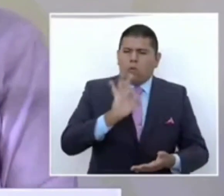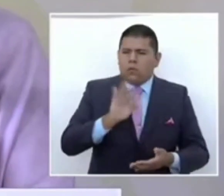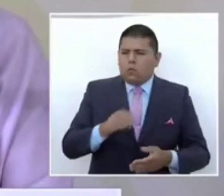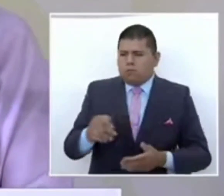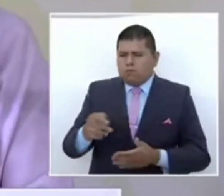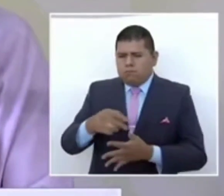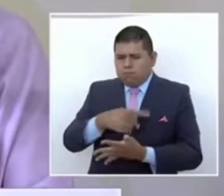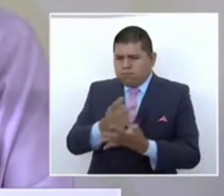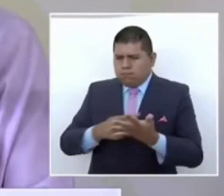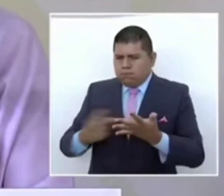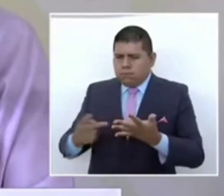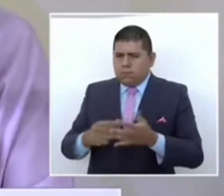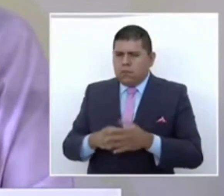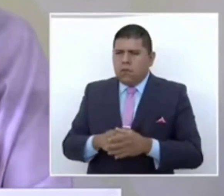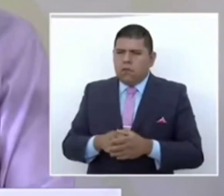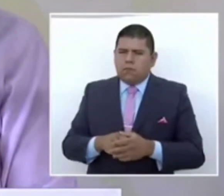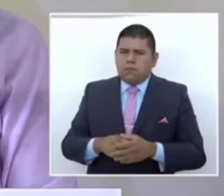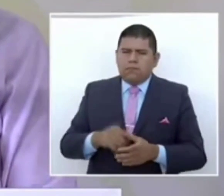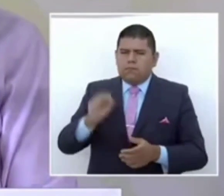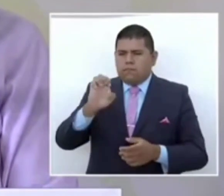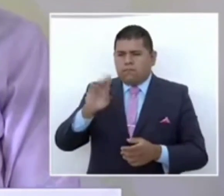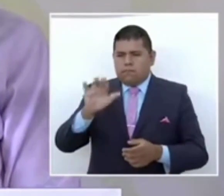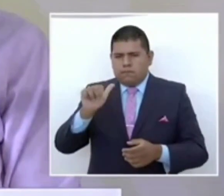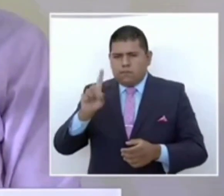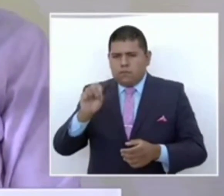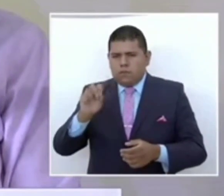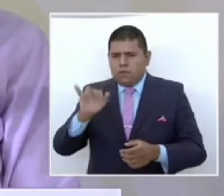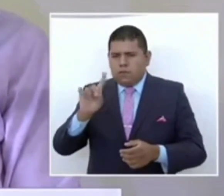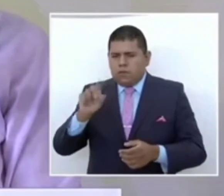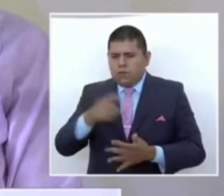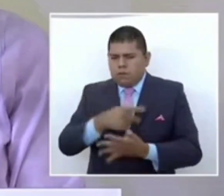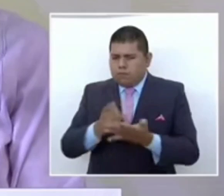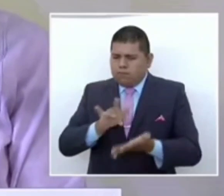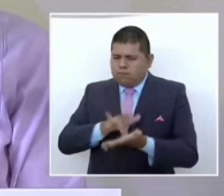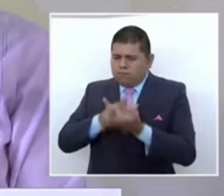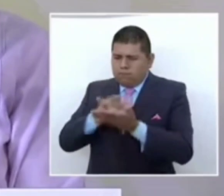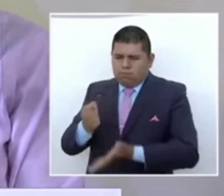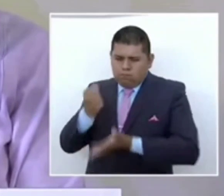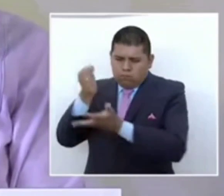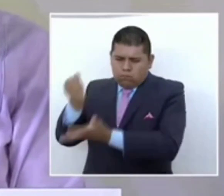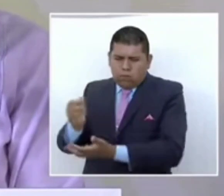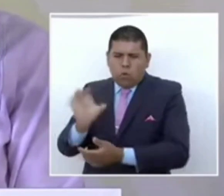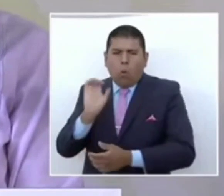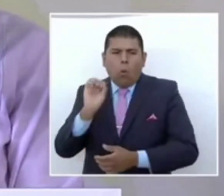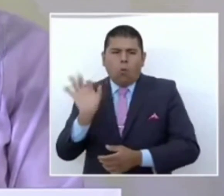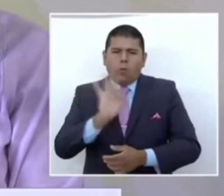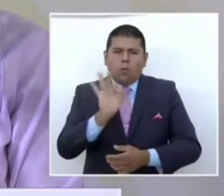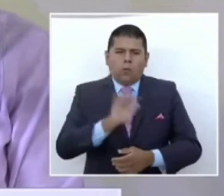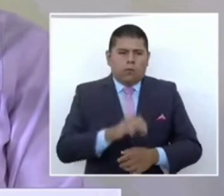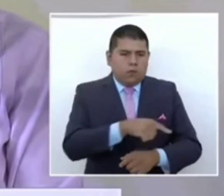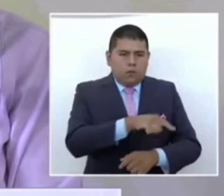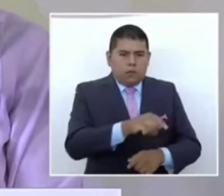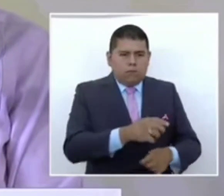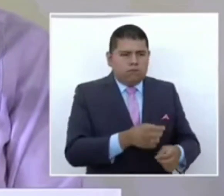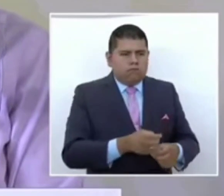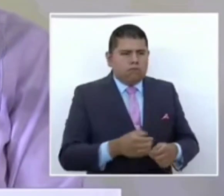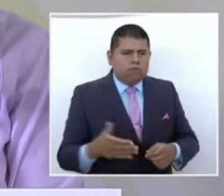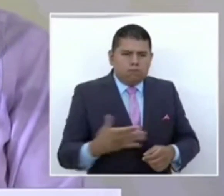programa Sembrando Vida, o recibe un apoyo como